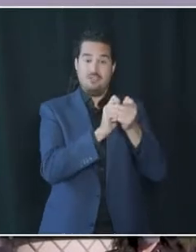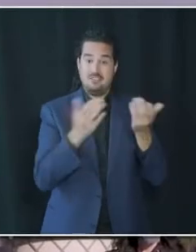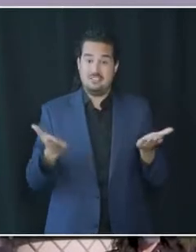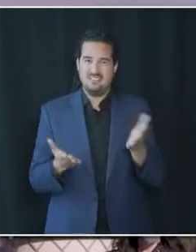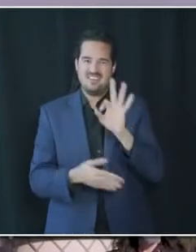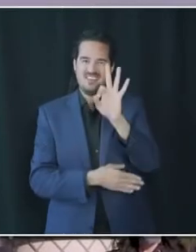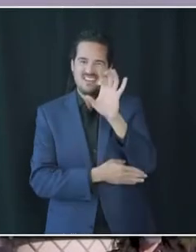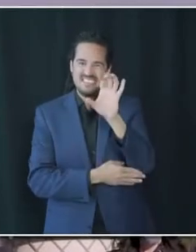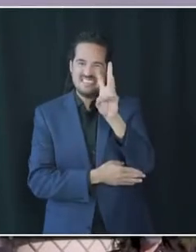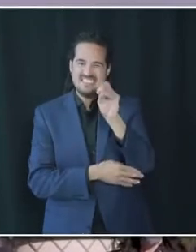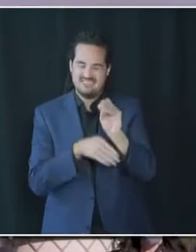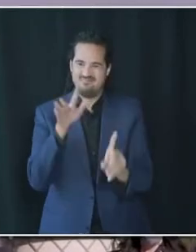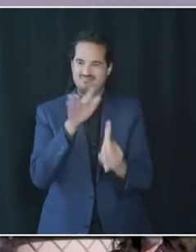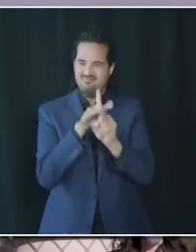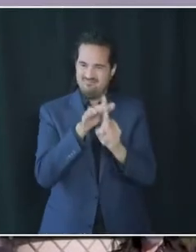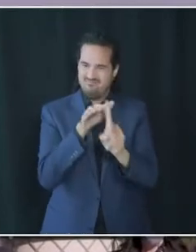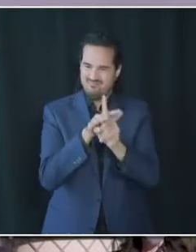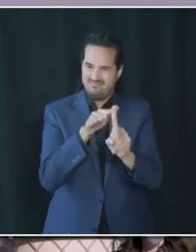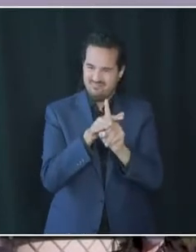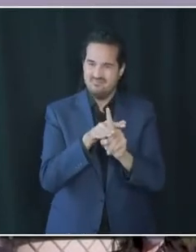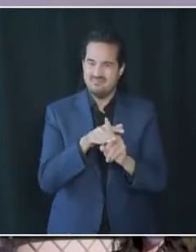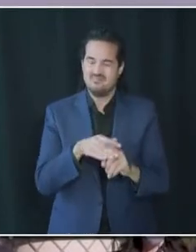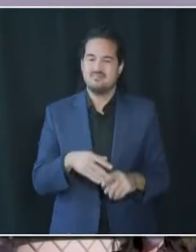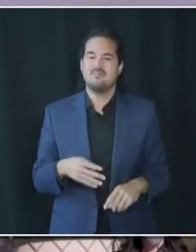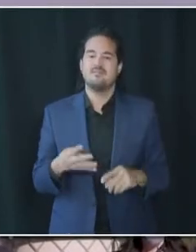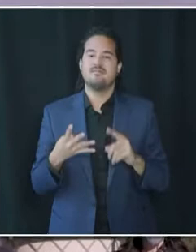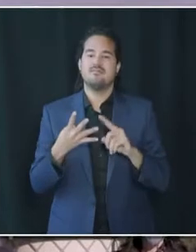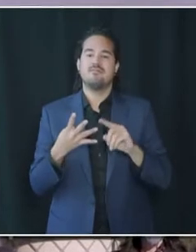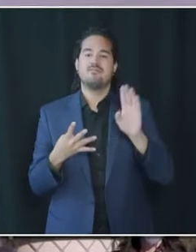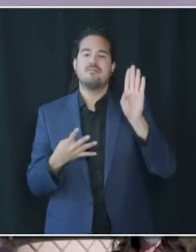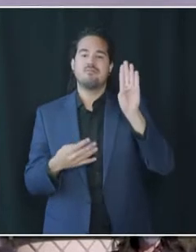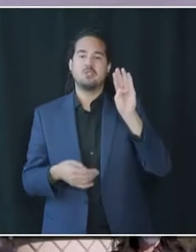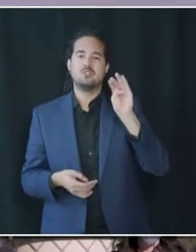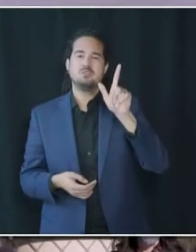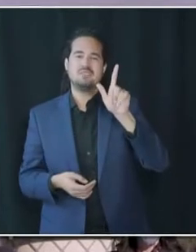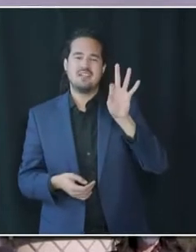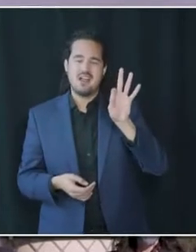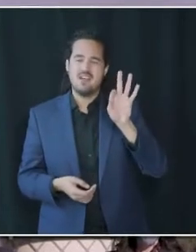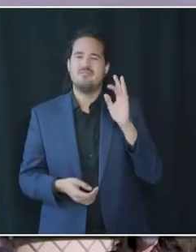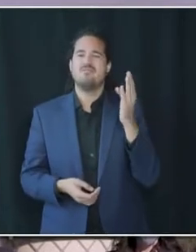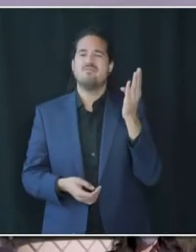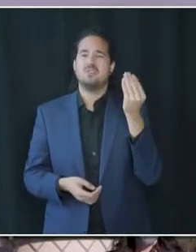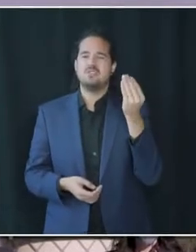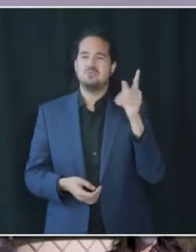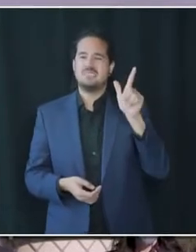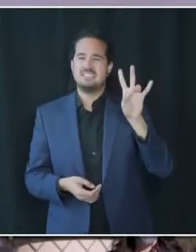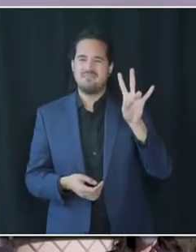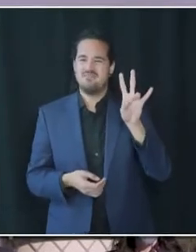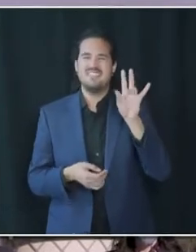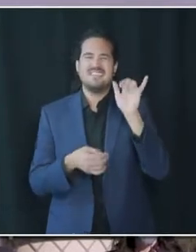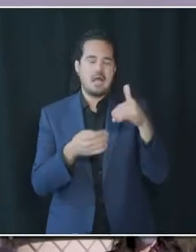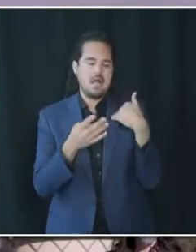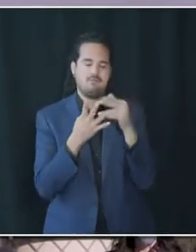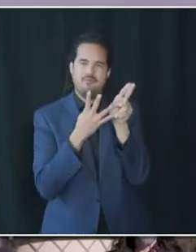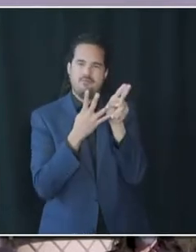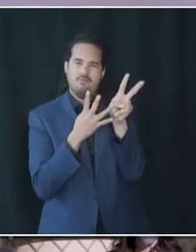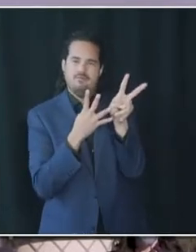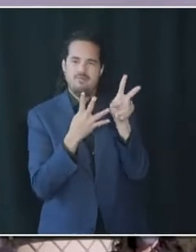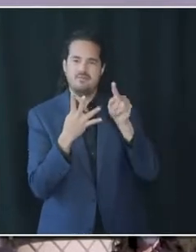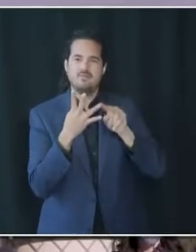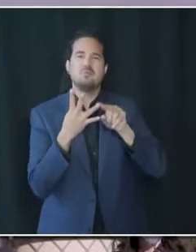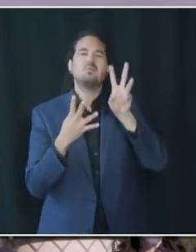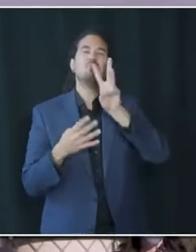estado 29 49 y 40 y 29 47 y esto es es decir que estamos monitoreando estos